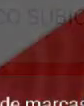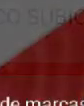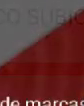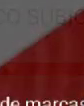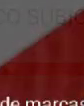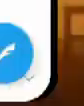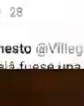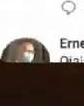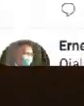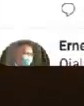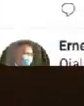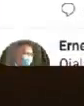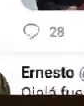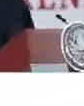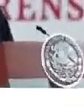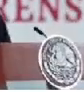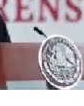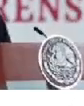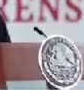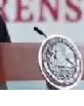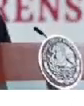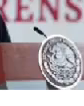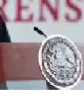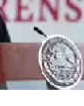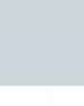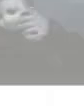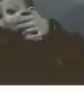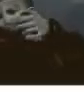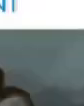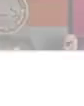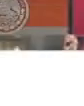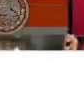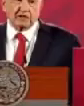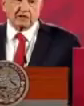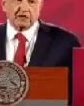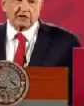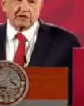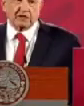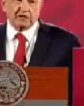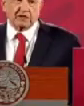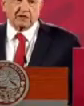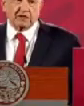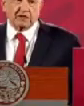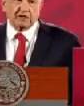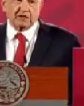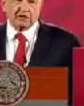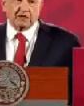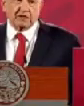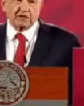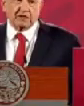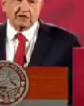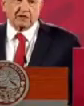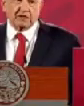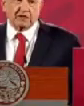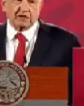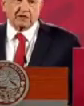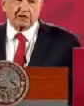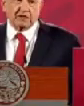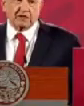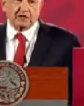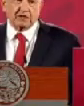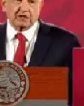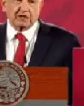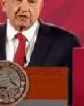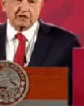sociales pues haciendo pues alusión de esta noticia en el que comentaban Día de los Santos Inocentes, el presidente López